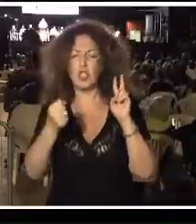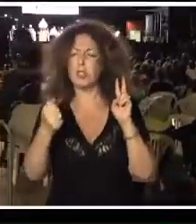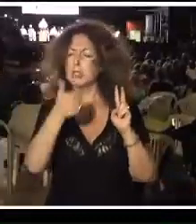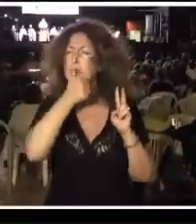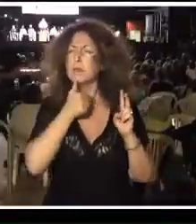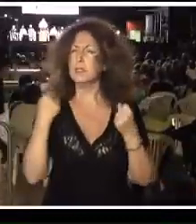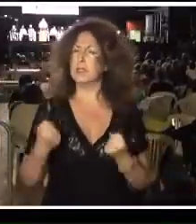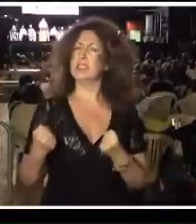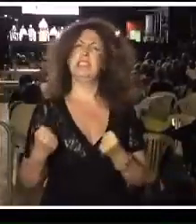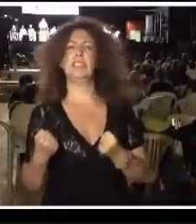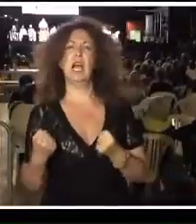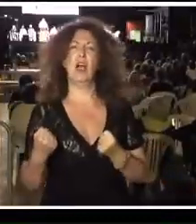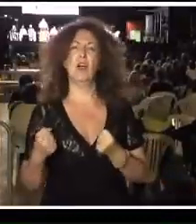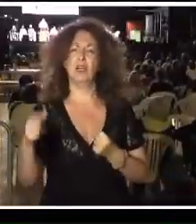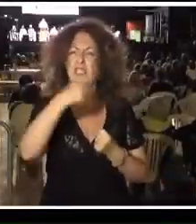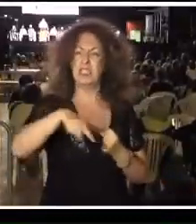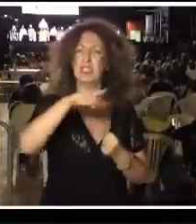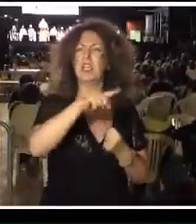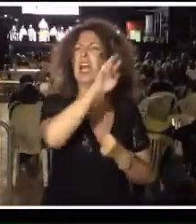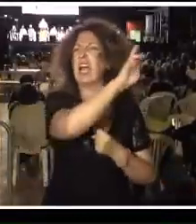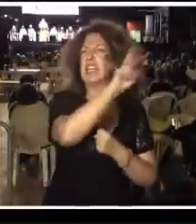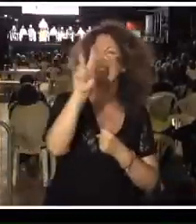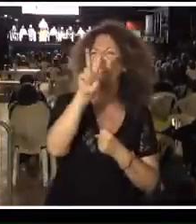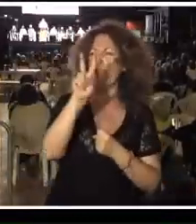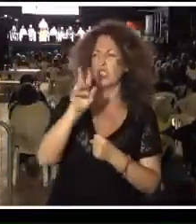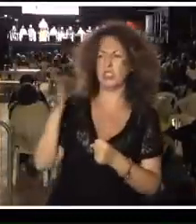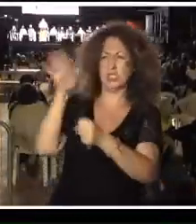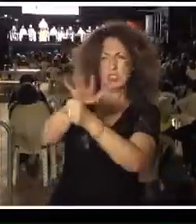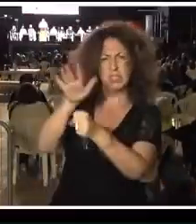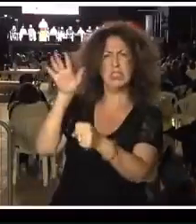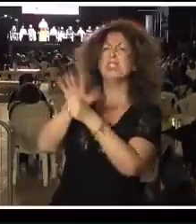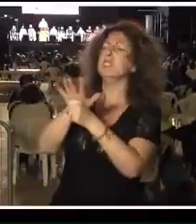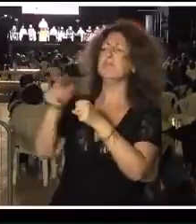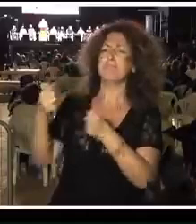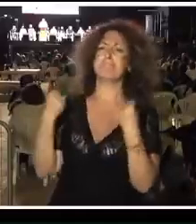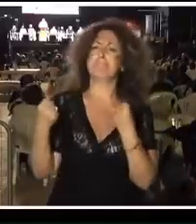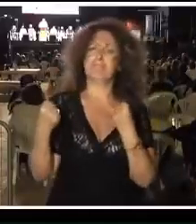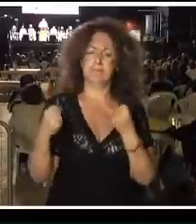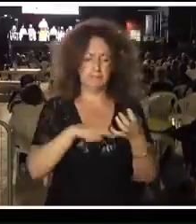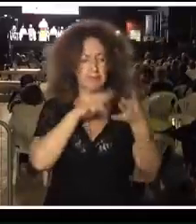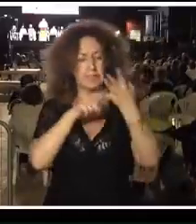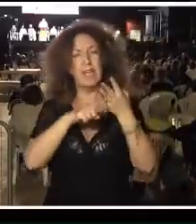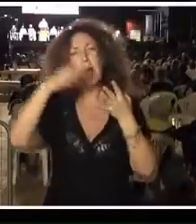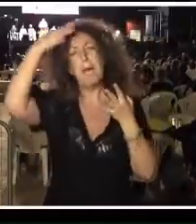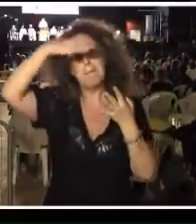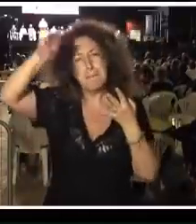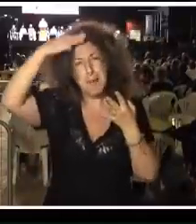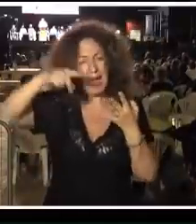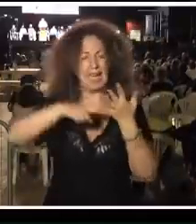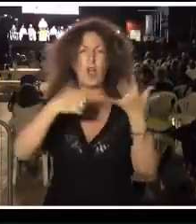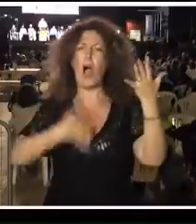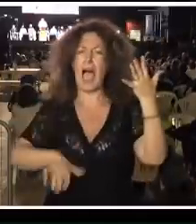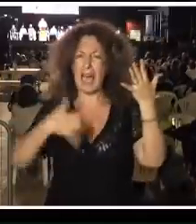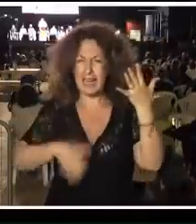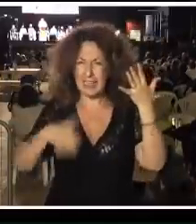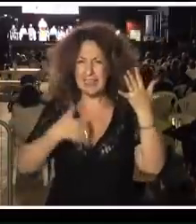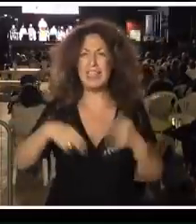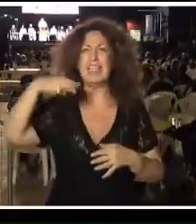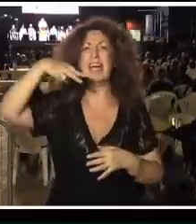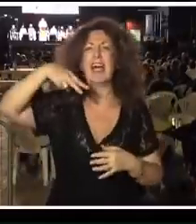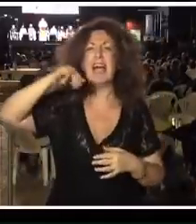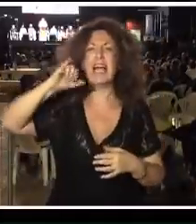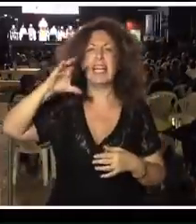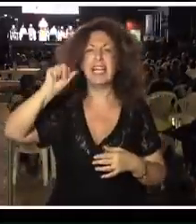resistir al ilegal bloqueo y las injerencias del imperio. En México, en Argentina o Nicaragua